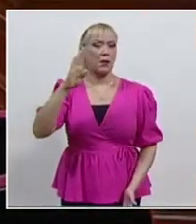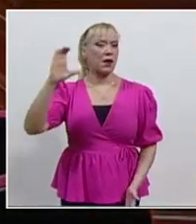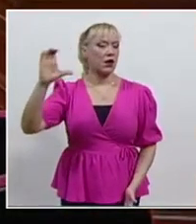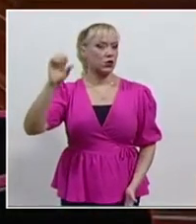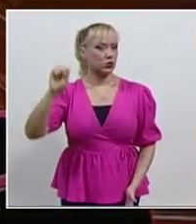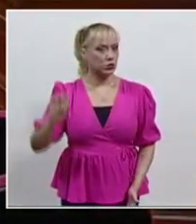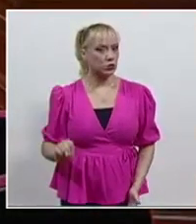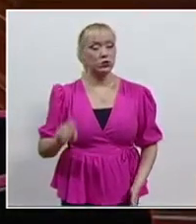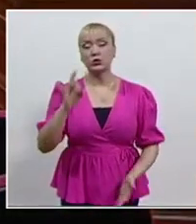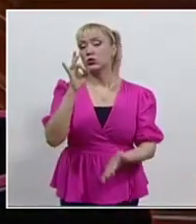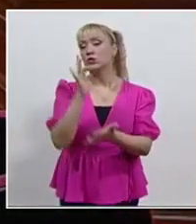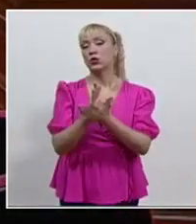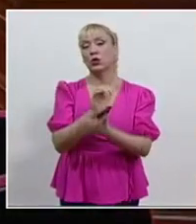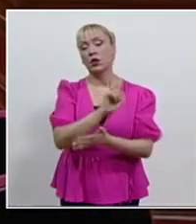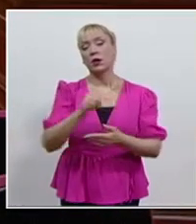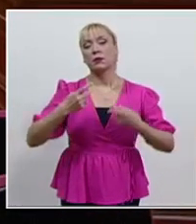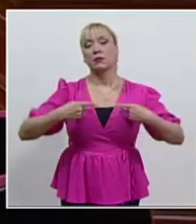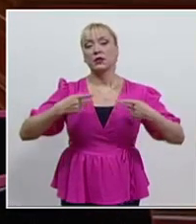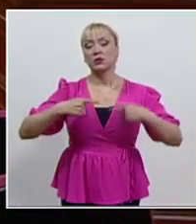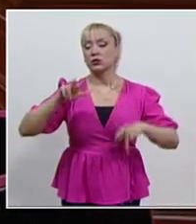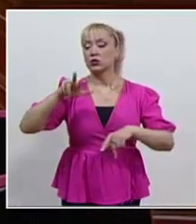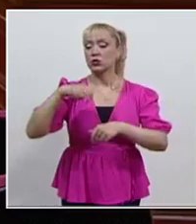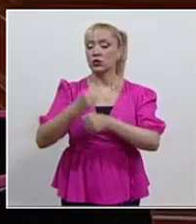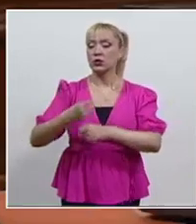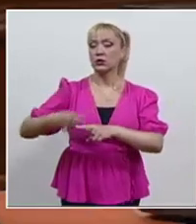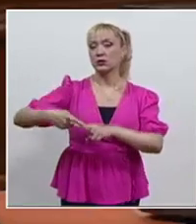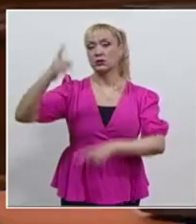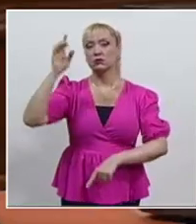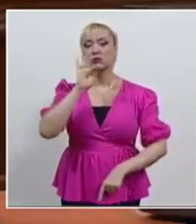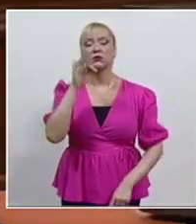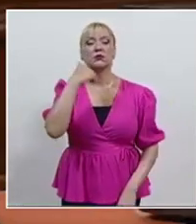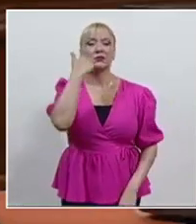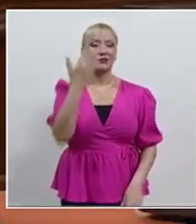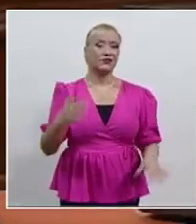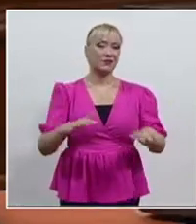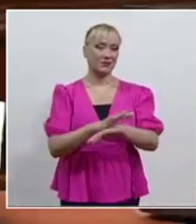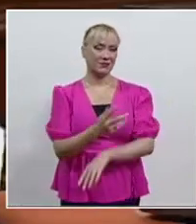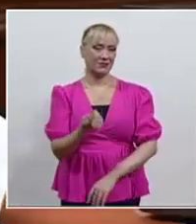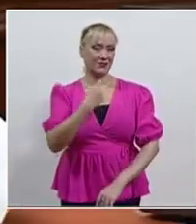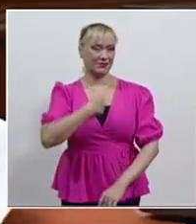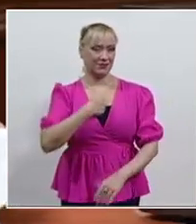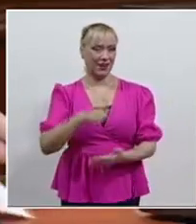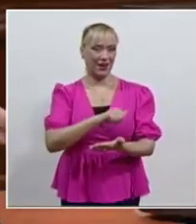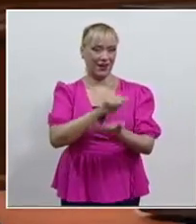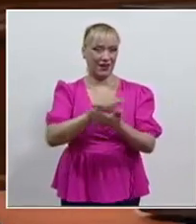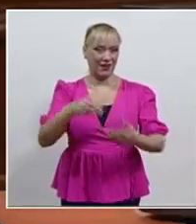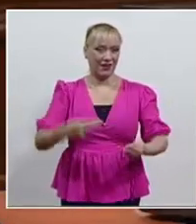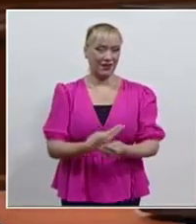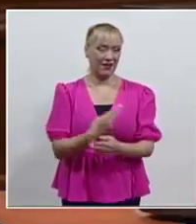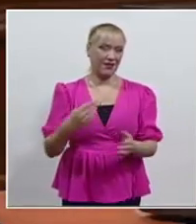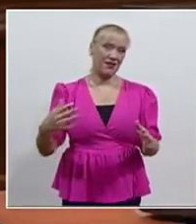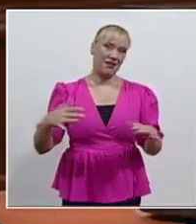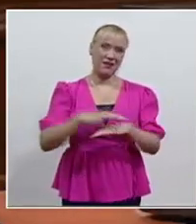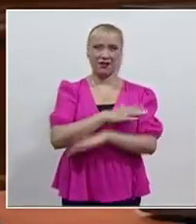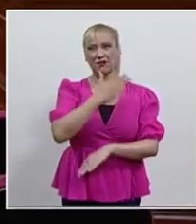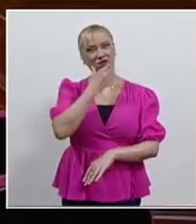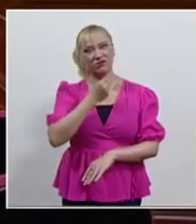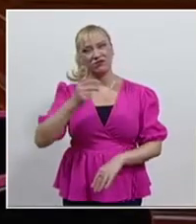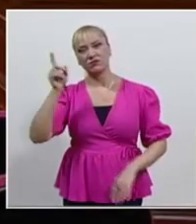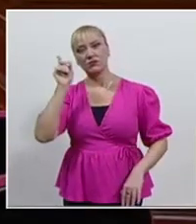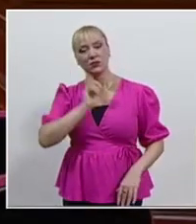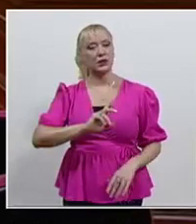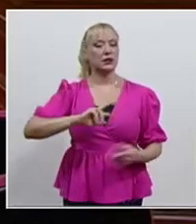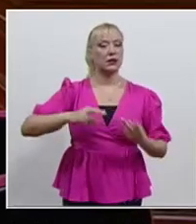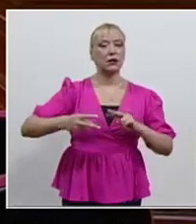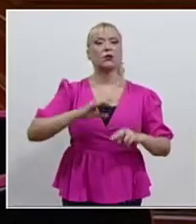solo permitía que las personas mayores de edad que requirieran el reconocimiento de su identidad de género podrían pedir el levantamiento de una nueva